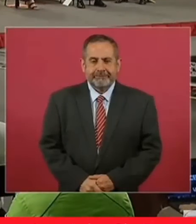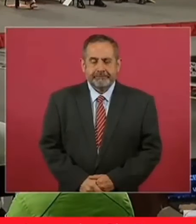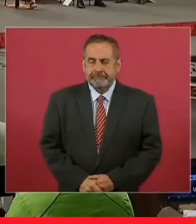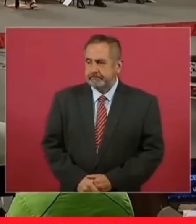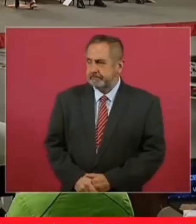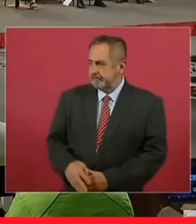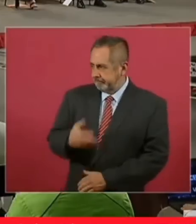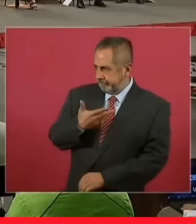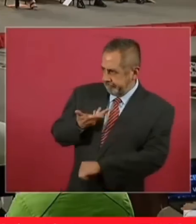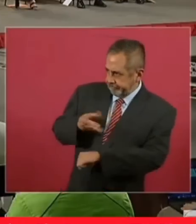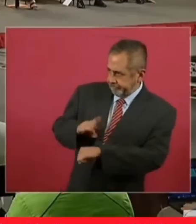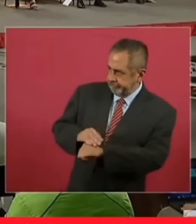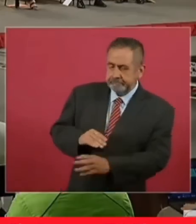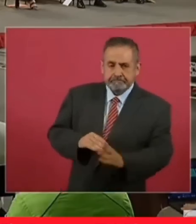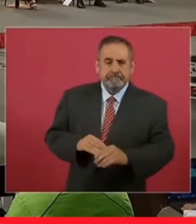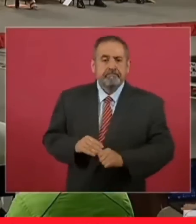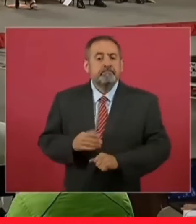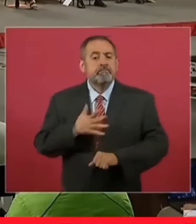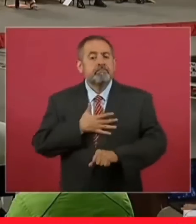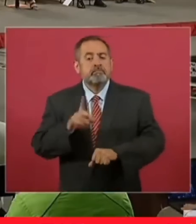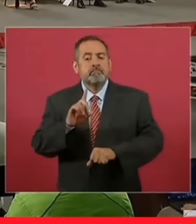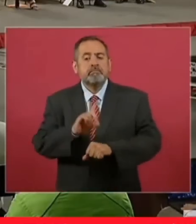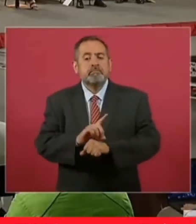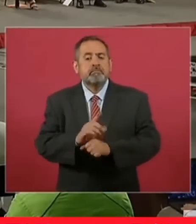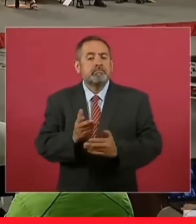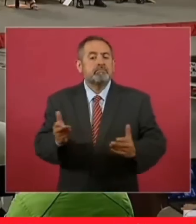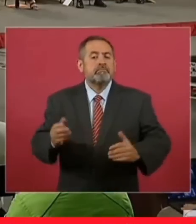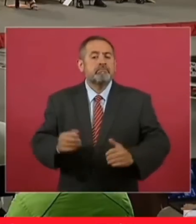Con su permiso, señor presidente, muy buenos días.